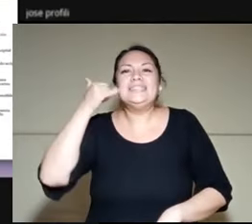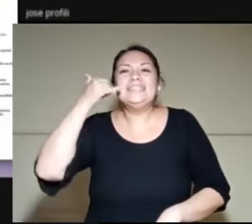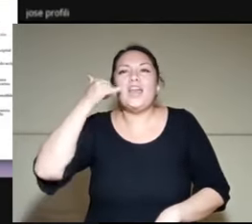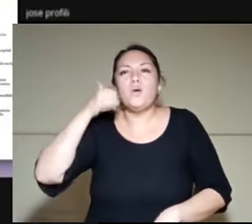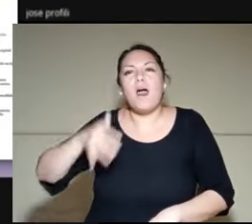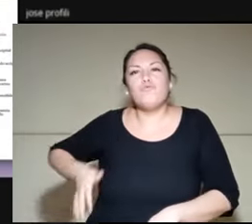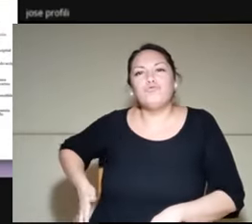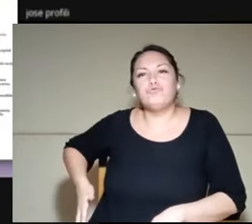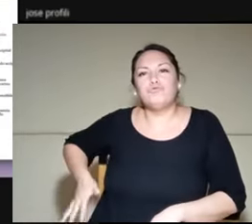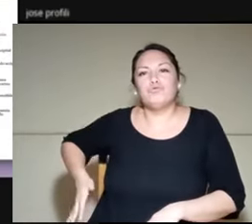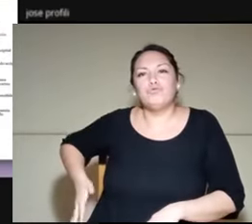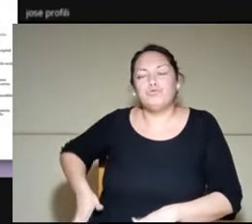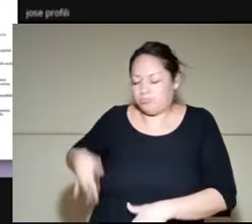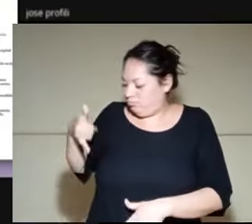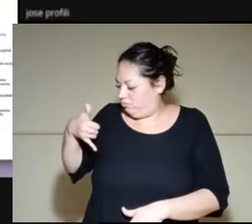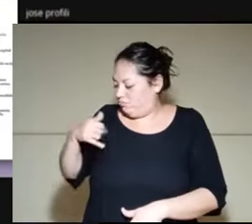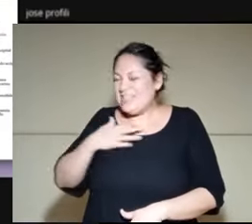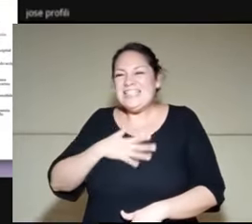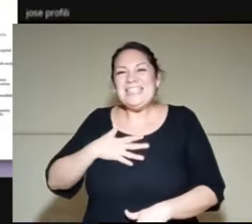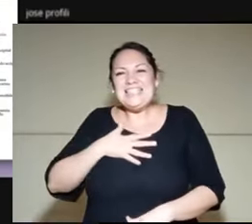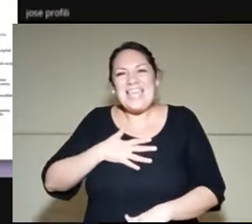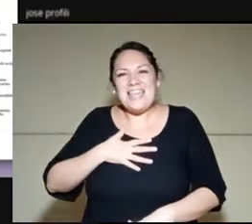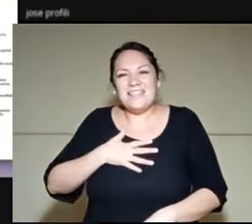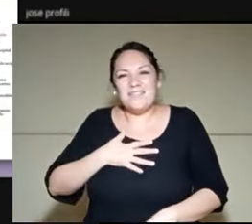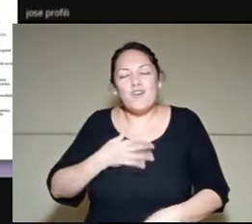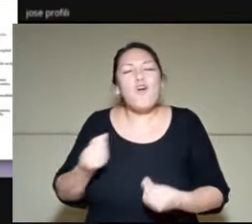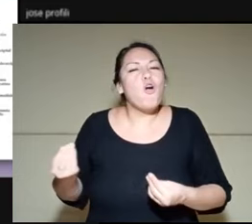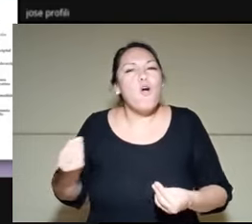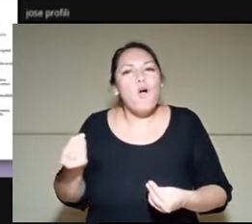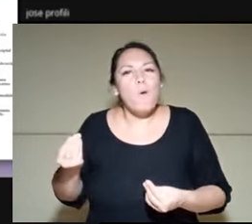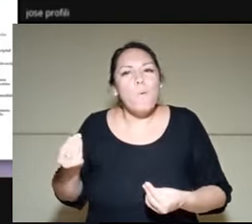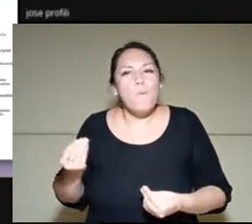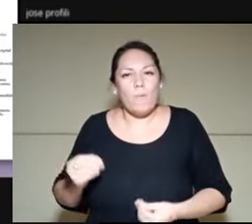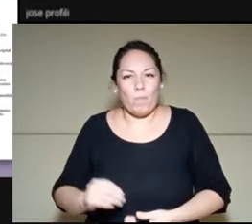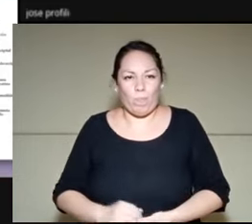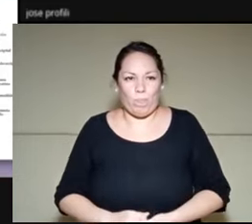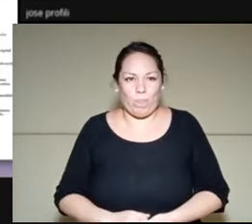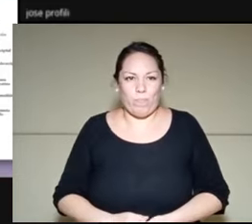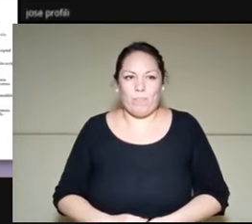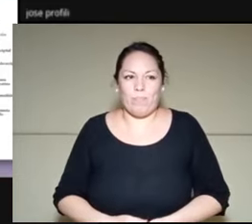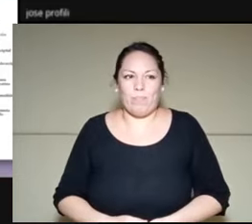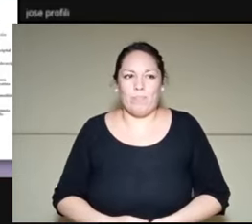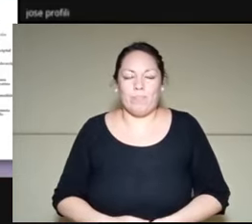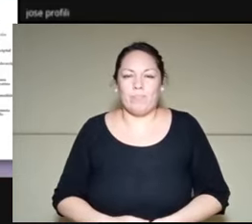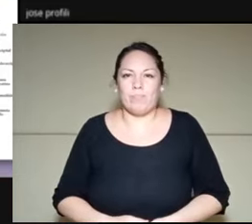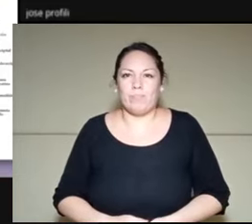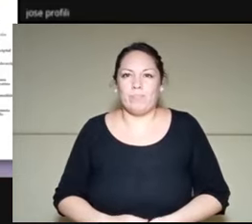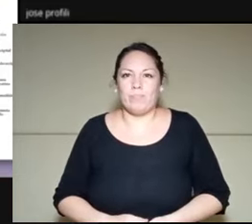Que el celular me está vibrando. Todo eso lo siento porque